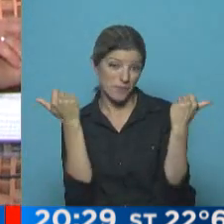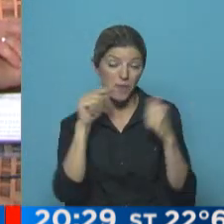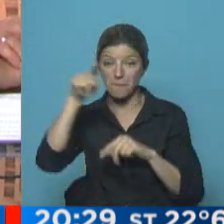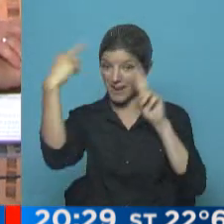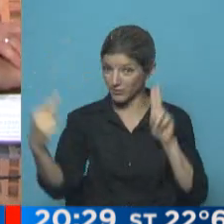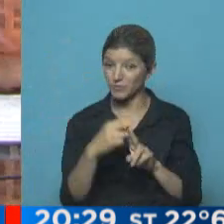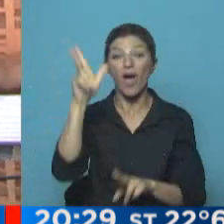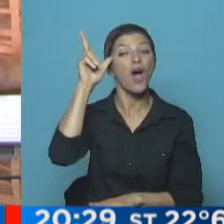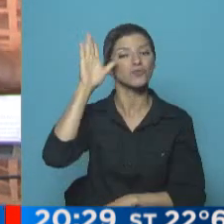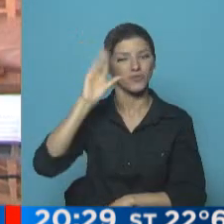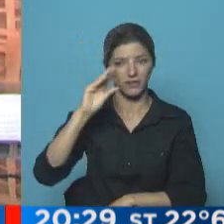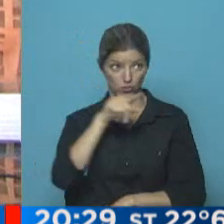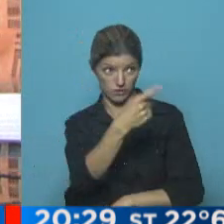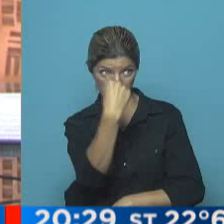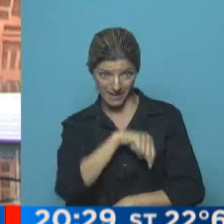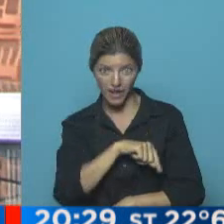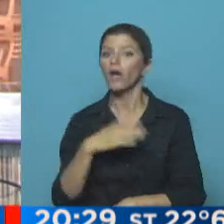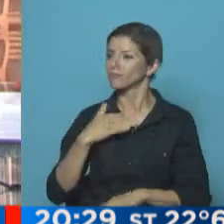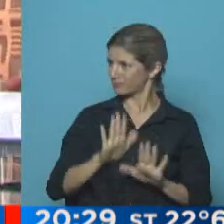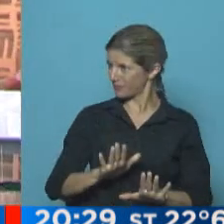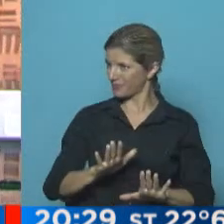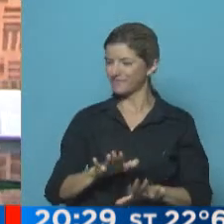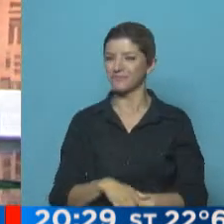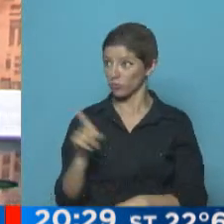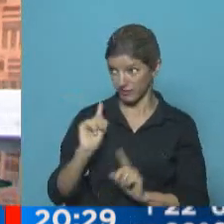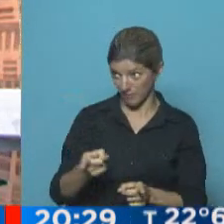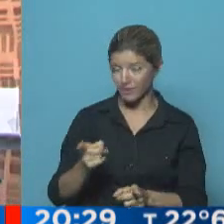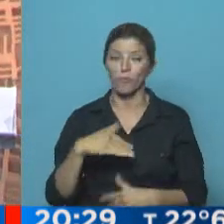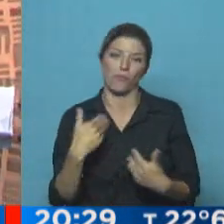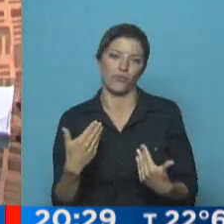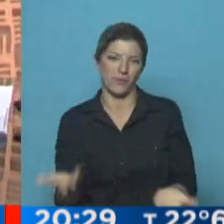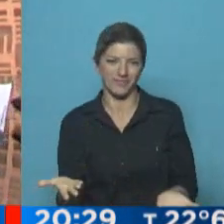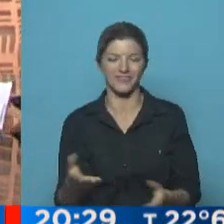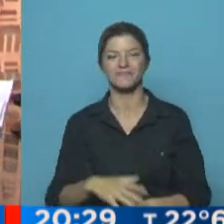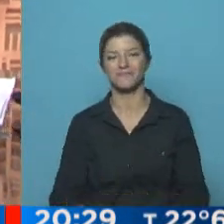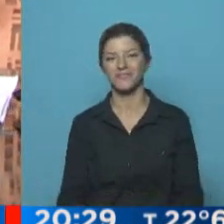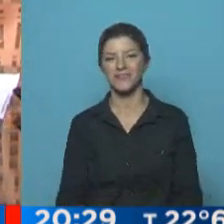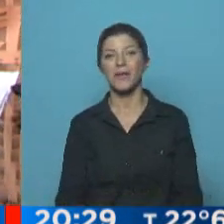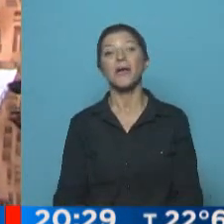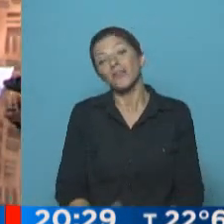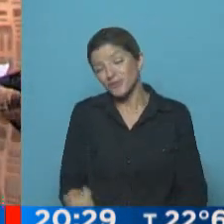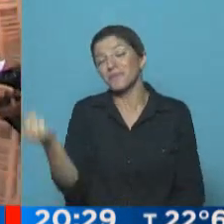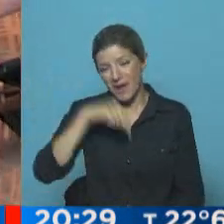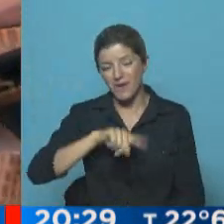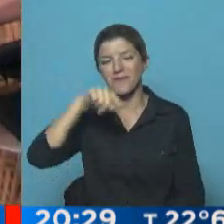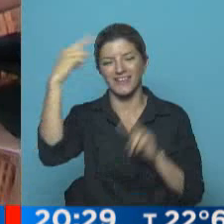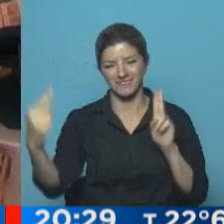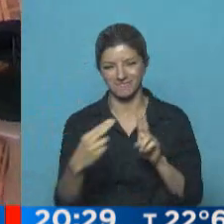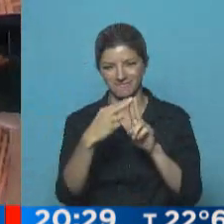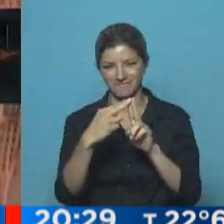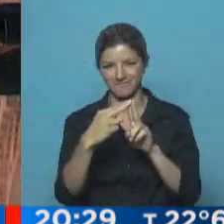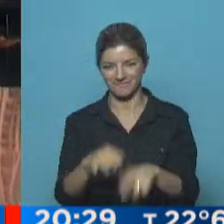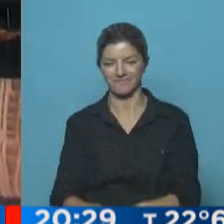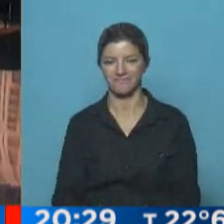mañana a las 20. Hasta mañana, usted viene mañana, ¿no? Acá estaremos. Bien. ¿Usted también? Sí, por supuesto. Un placer, entonces. Entonces vengo. Hasta mañana. Yeah.